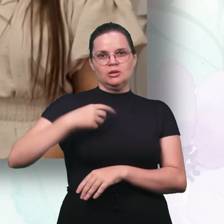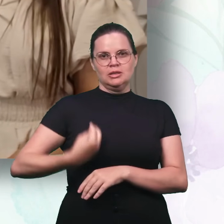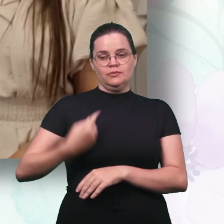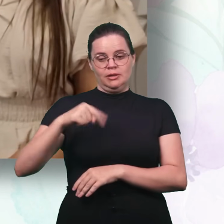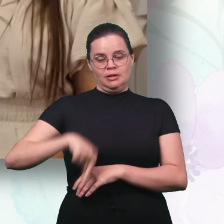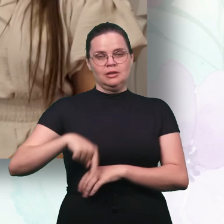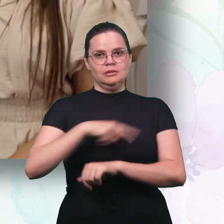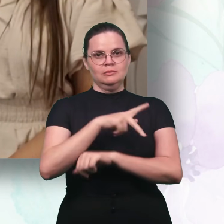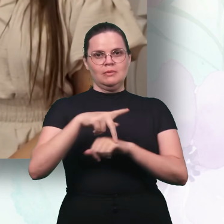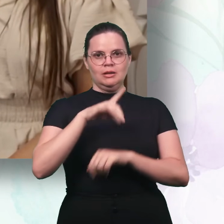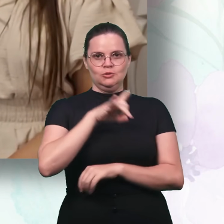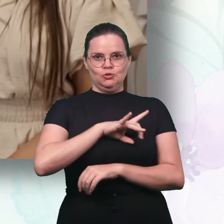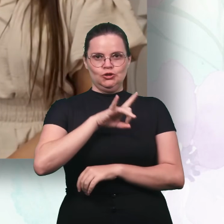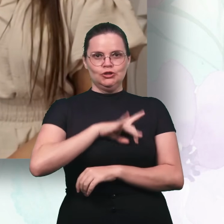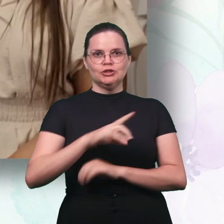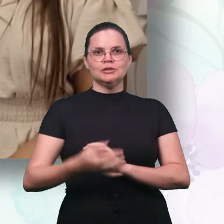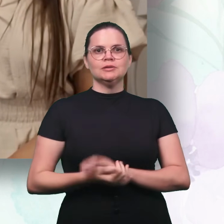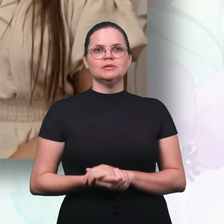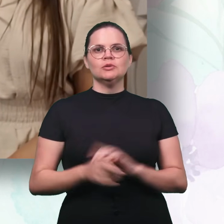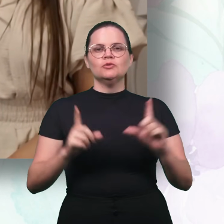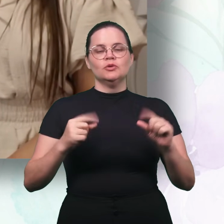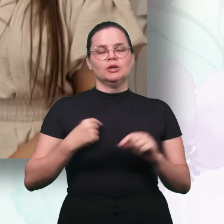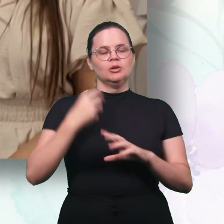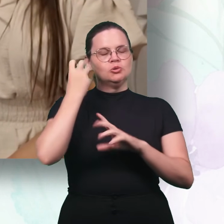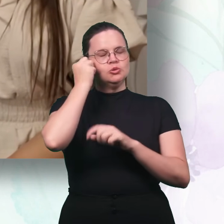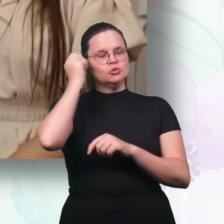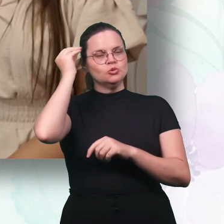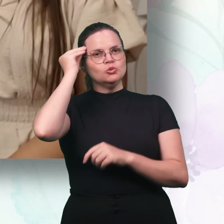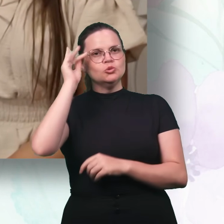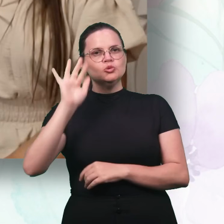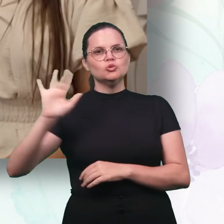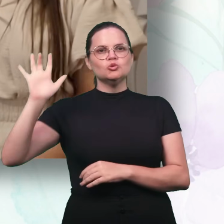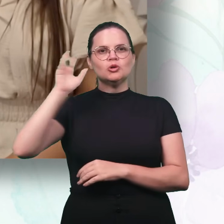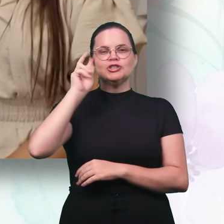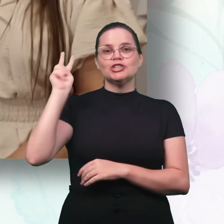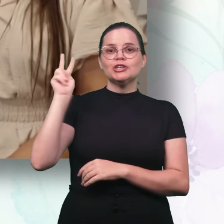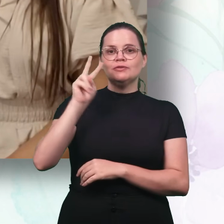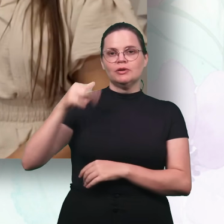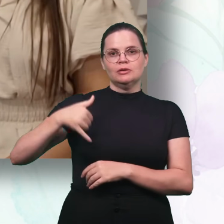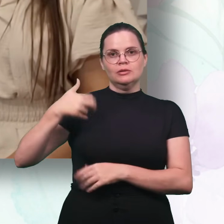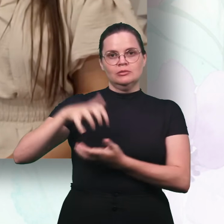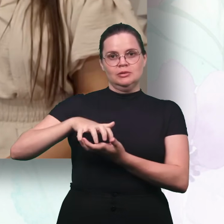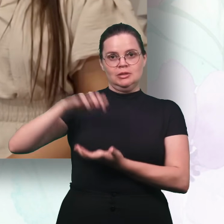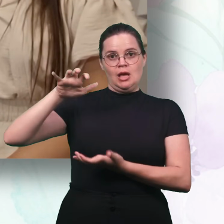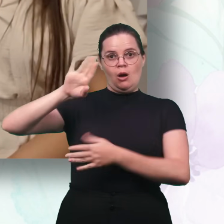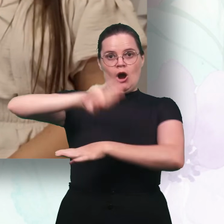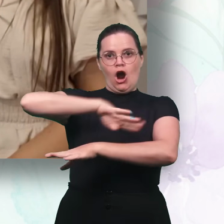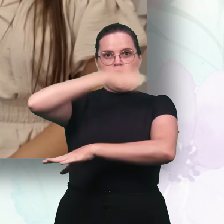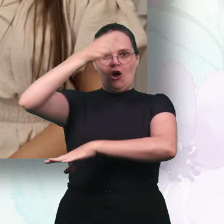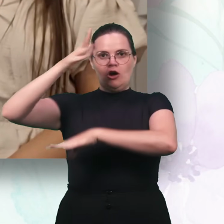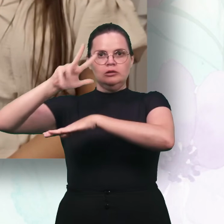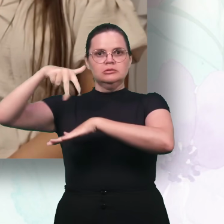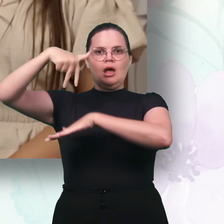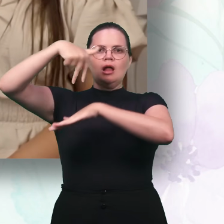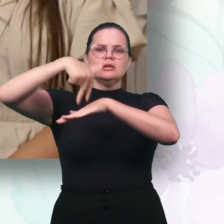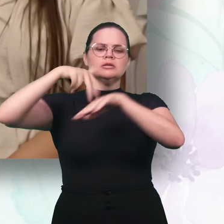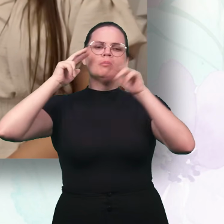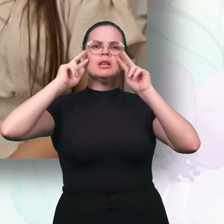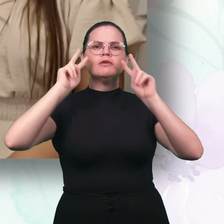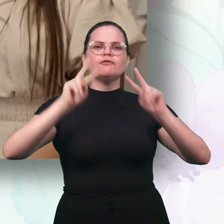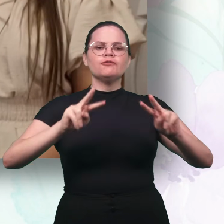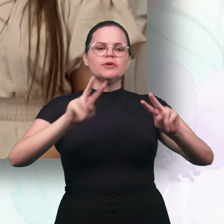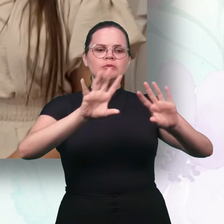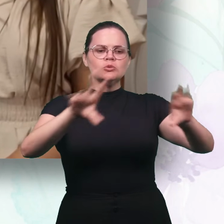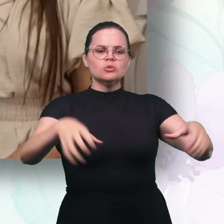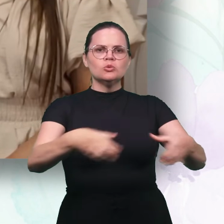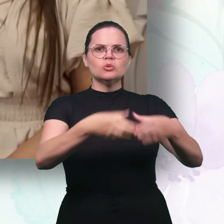nuestro país, en la obra, fue un sueño en el cual se veía un anciano sobre una roca. Y este